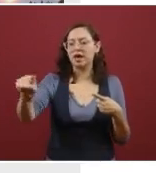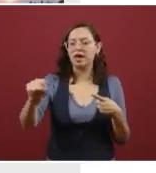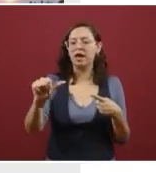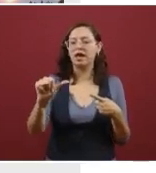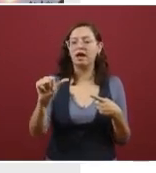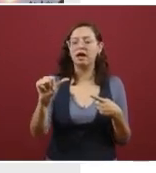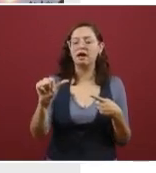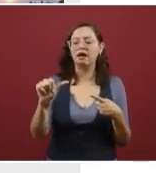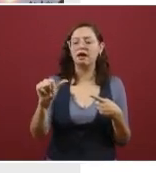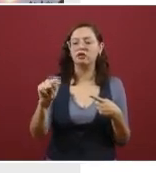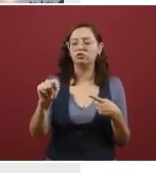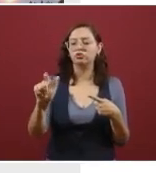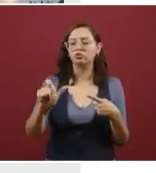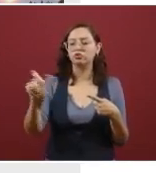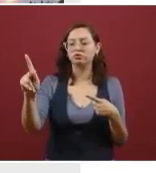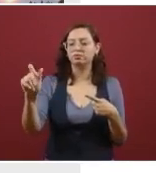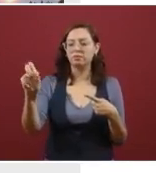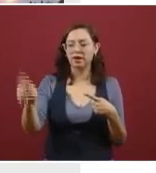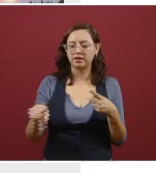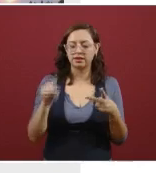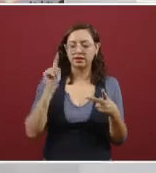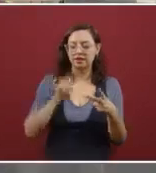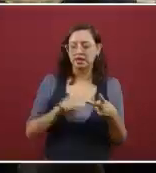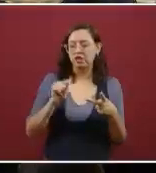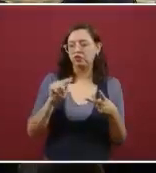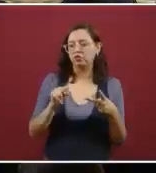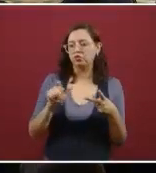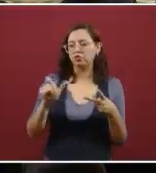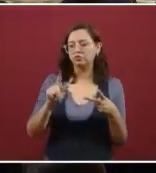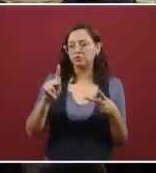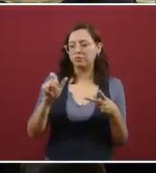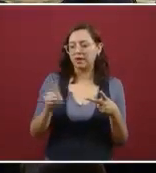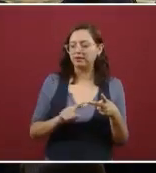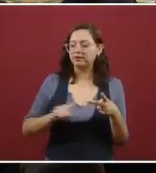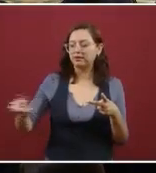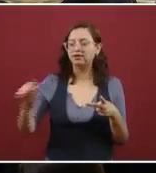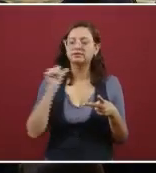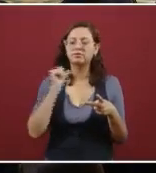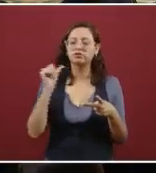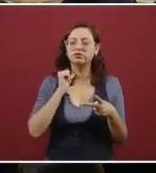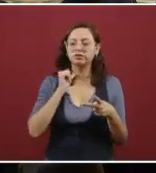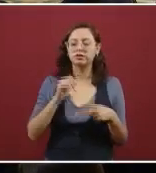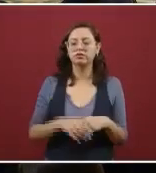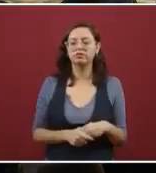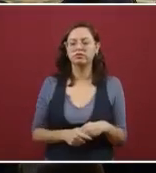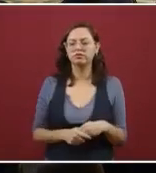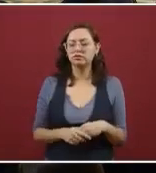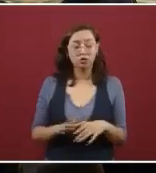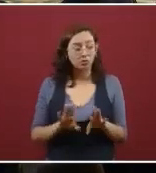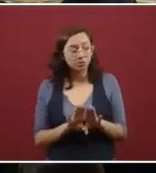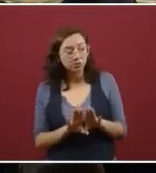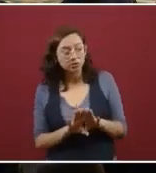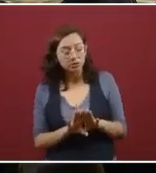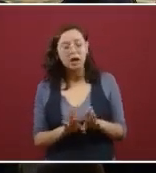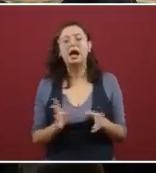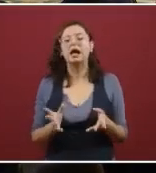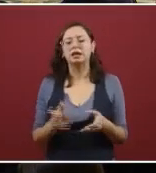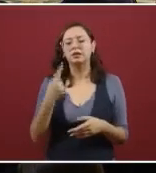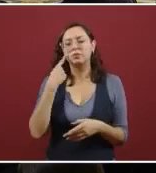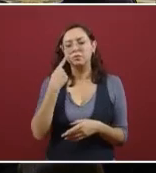Perdón, señor presidente. Nada más para dónde están las tomas. Ah, señala. Sí, aquí se pueden ver